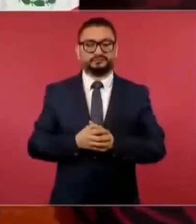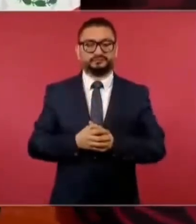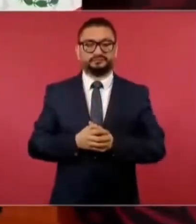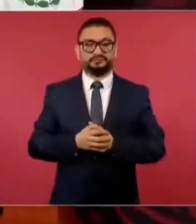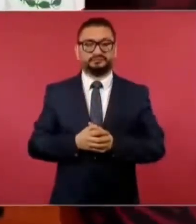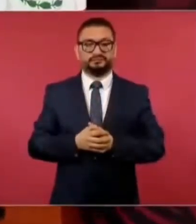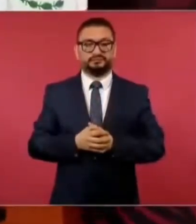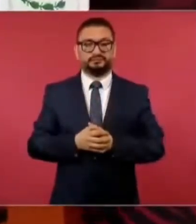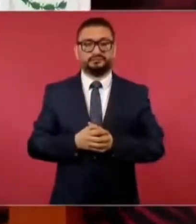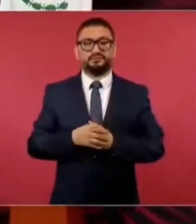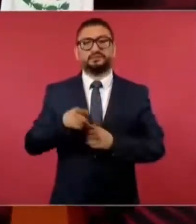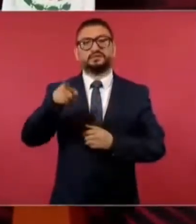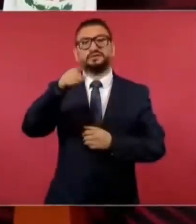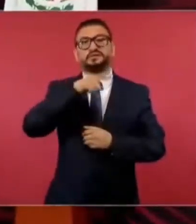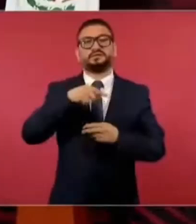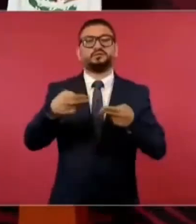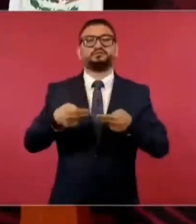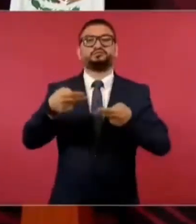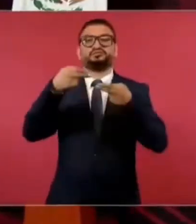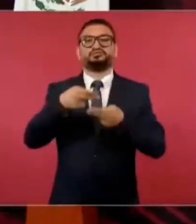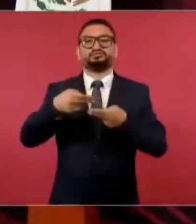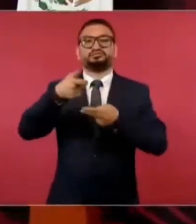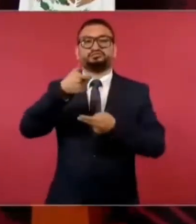Iban a hacer su agosto, ¿no?